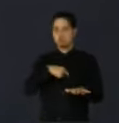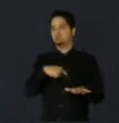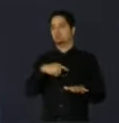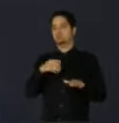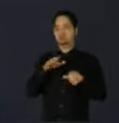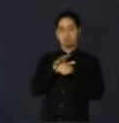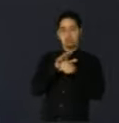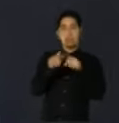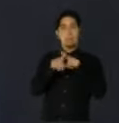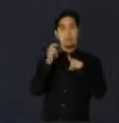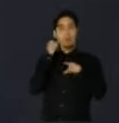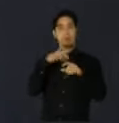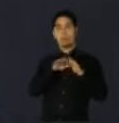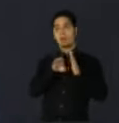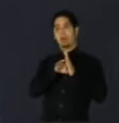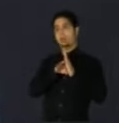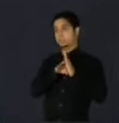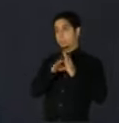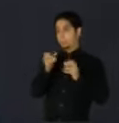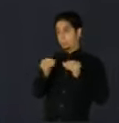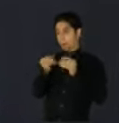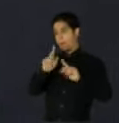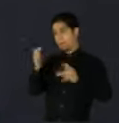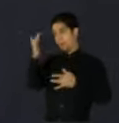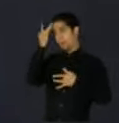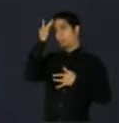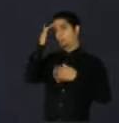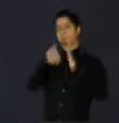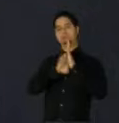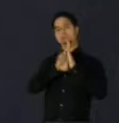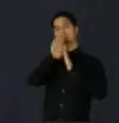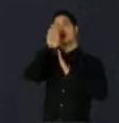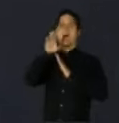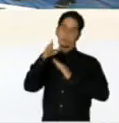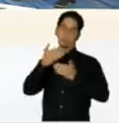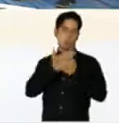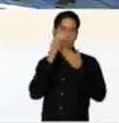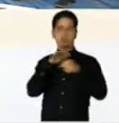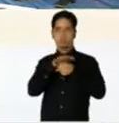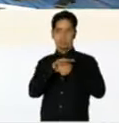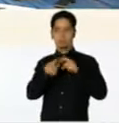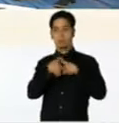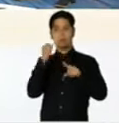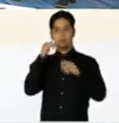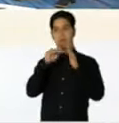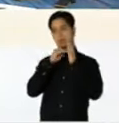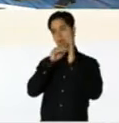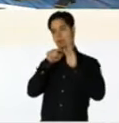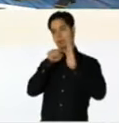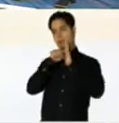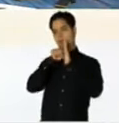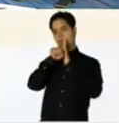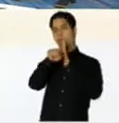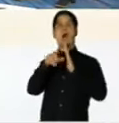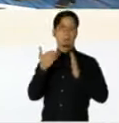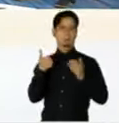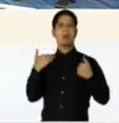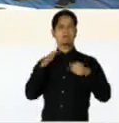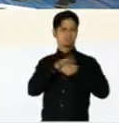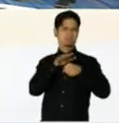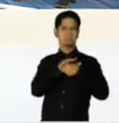se sale desproporcionalmente, no hay suficiente medicamento, no hay suficiente ventiladores, no hay suficiente personal, no hay suficiente cuarto de intensivo,